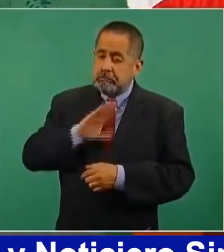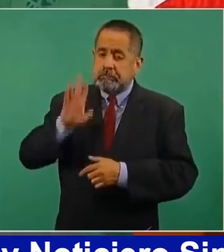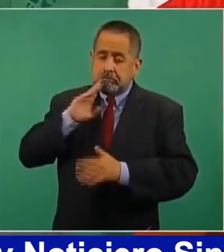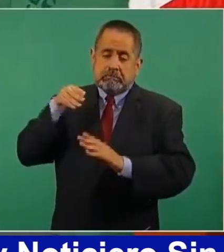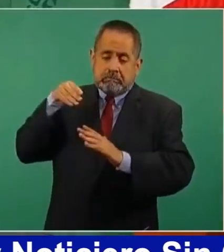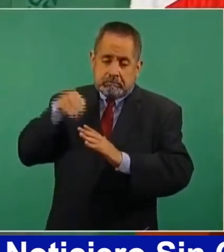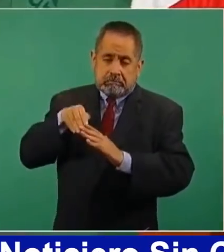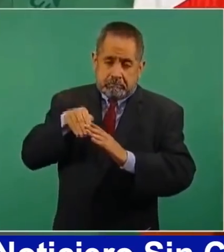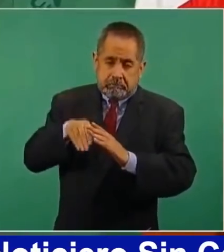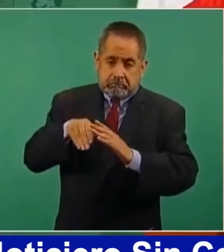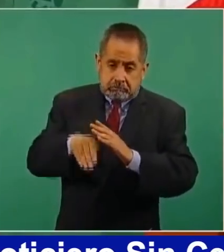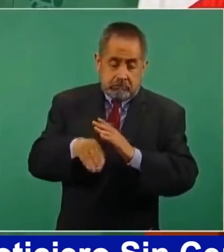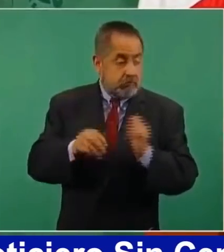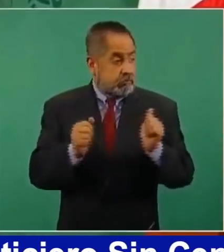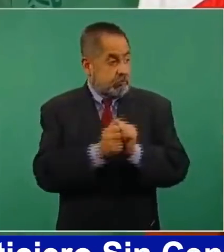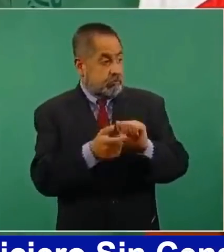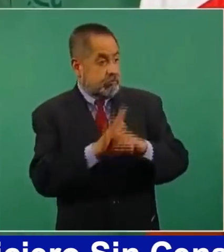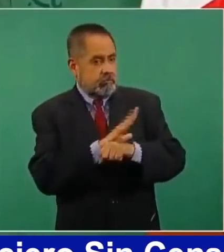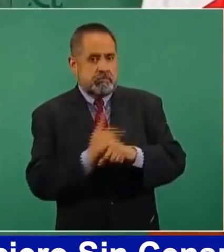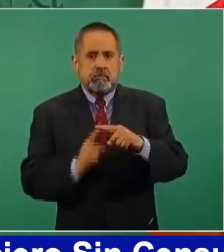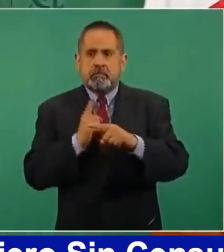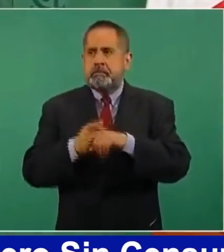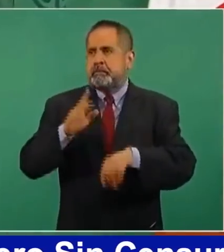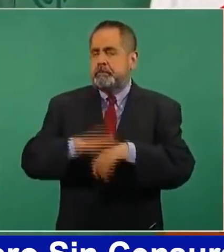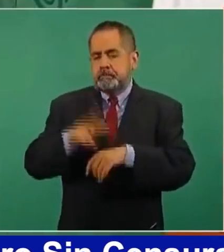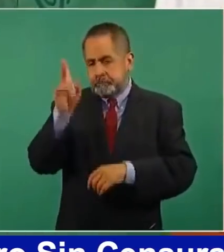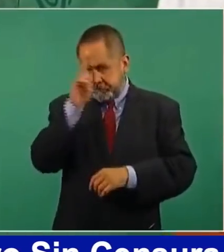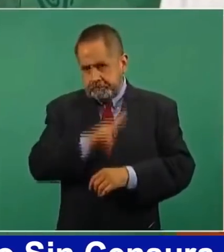ya mostrando su ineficiencia,